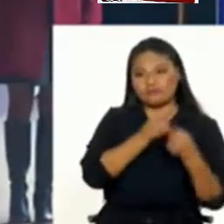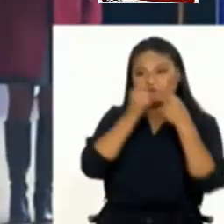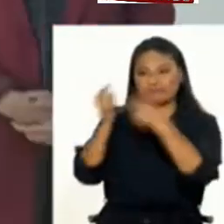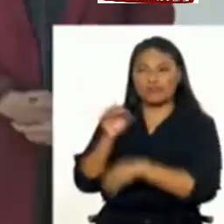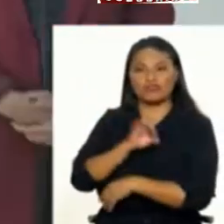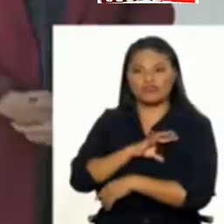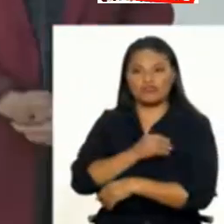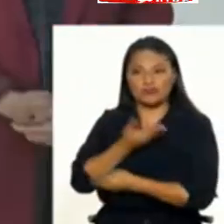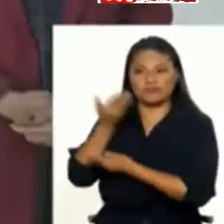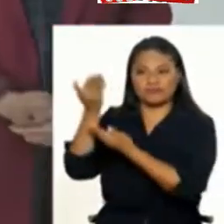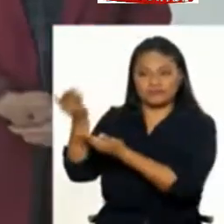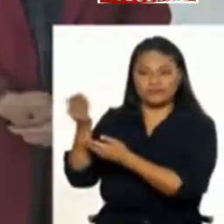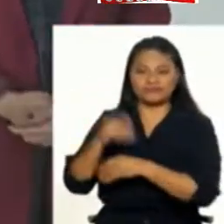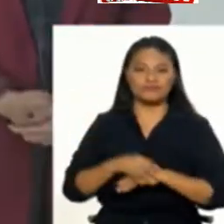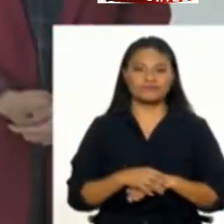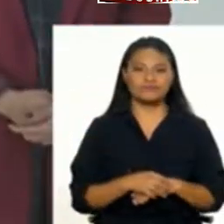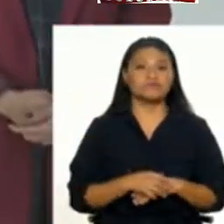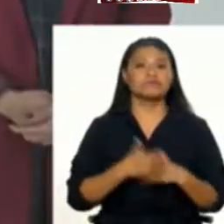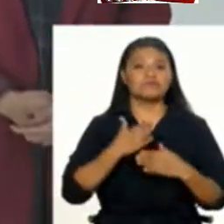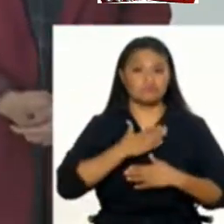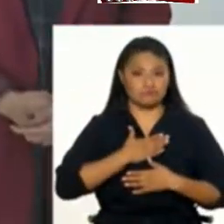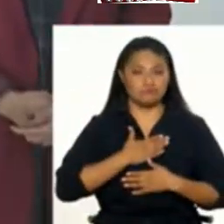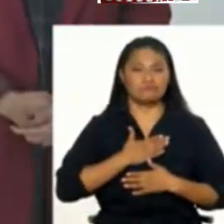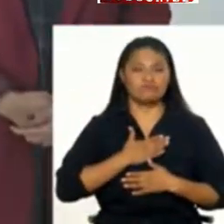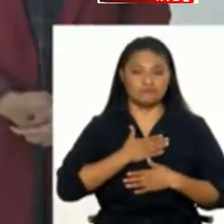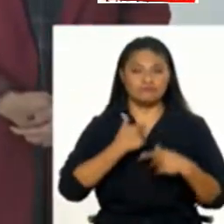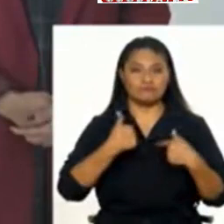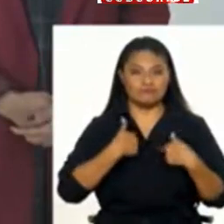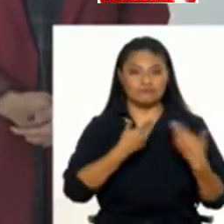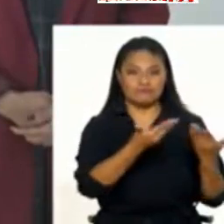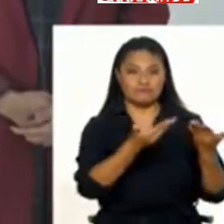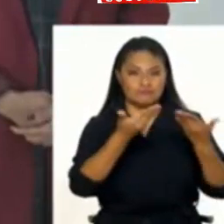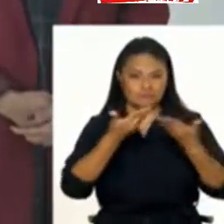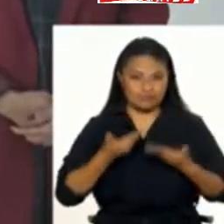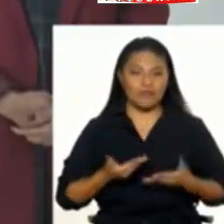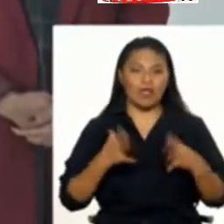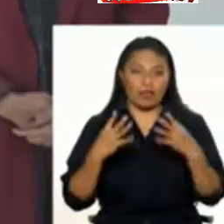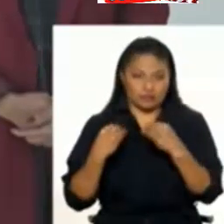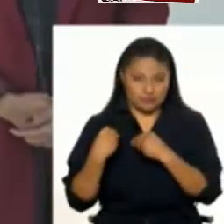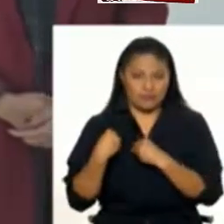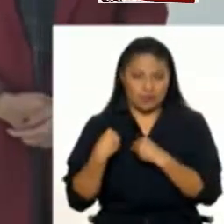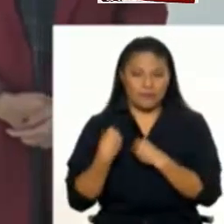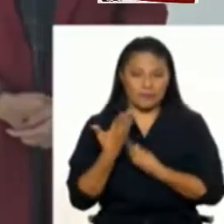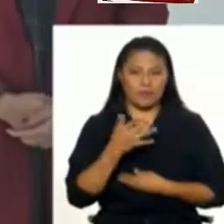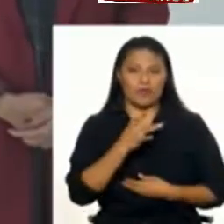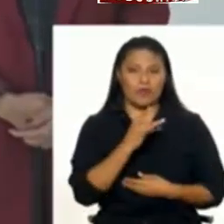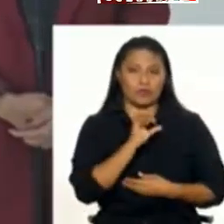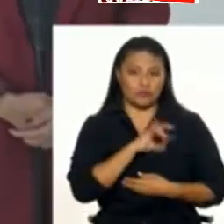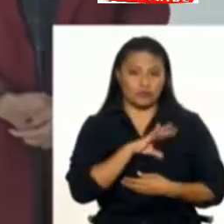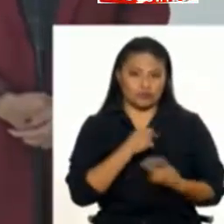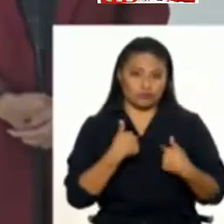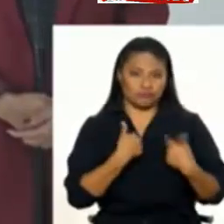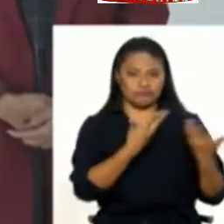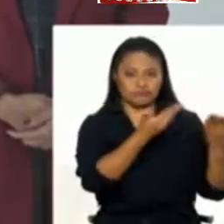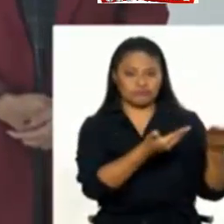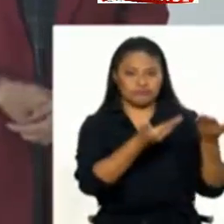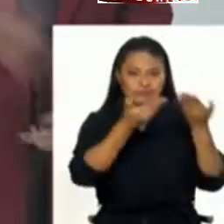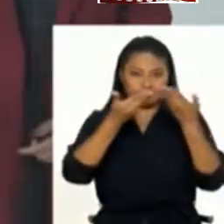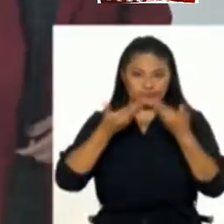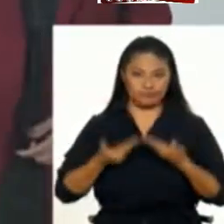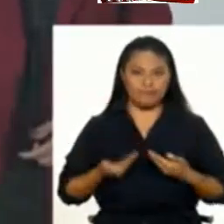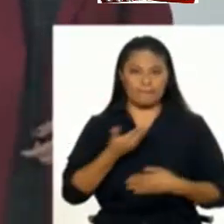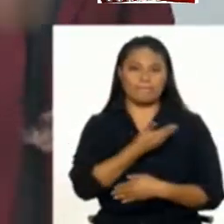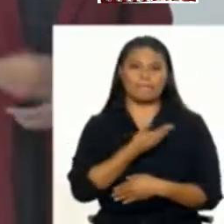Chile. Nuestro país, Chile, ha asumido este desafío con